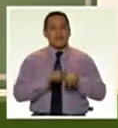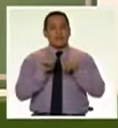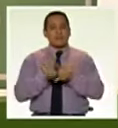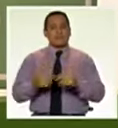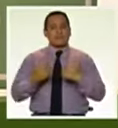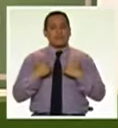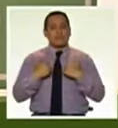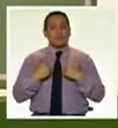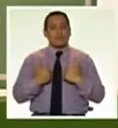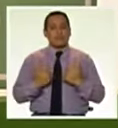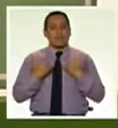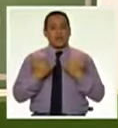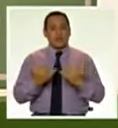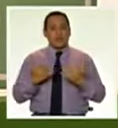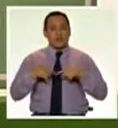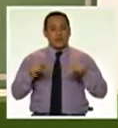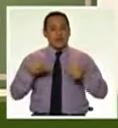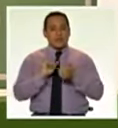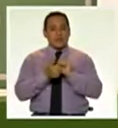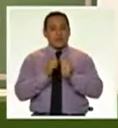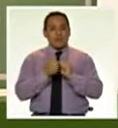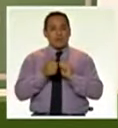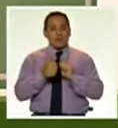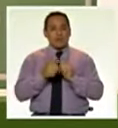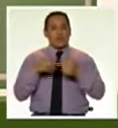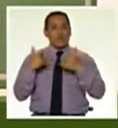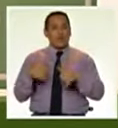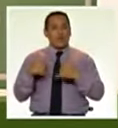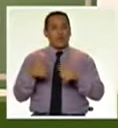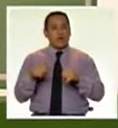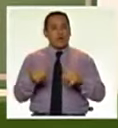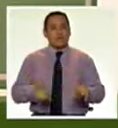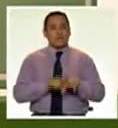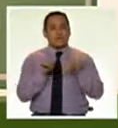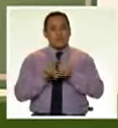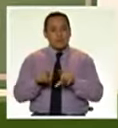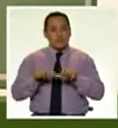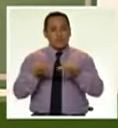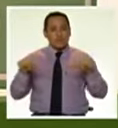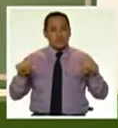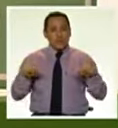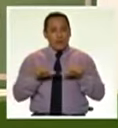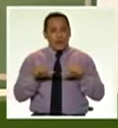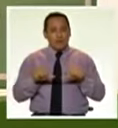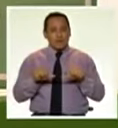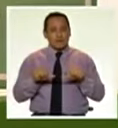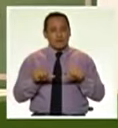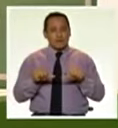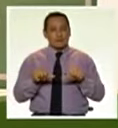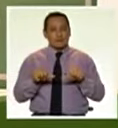el área de deporte, área recreacional y área también en la parte